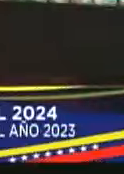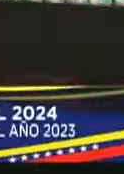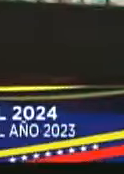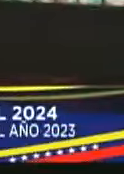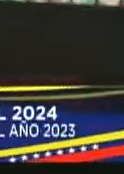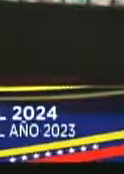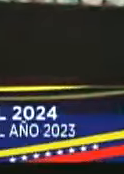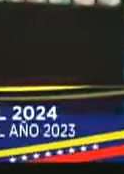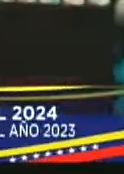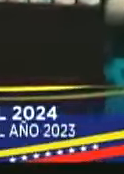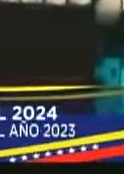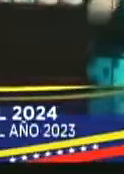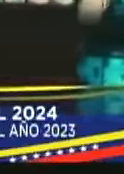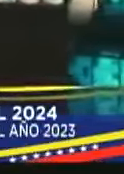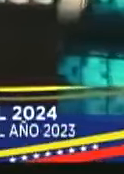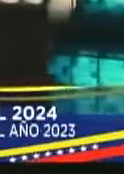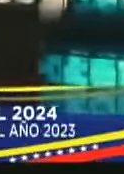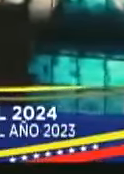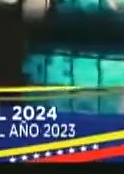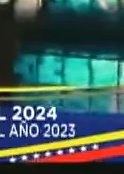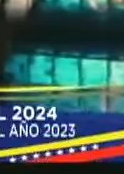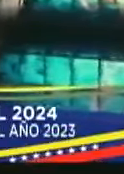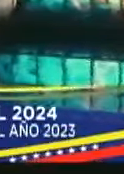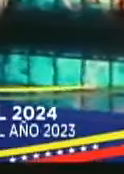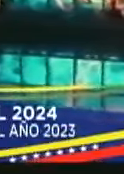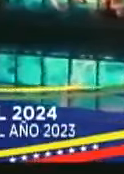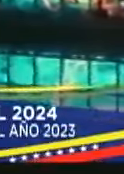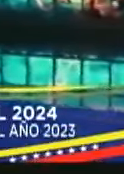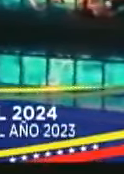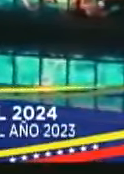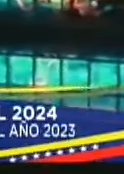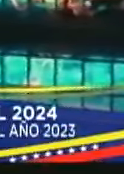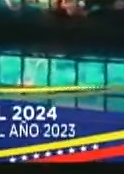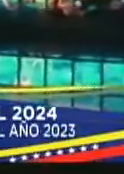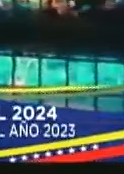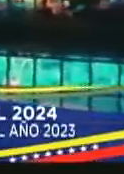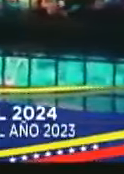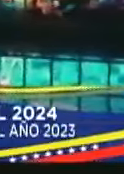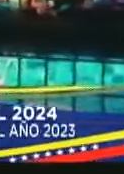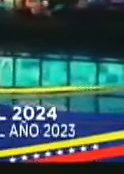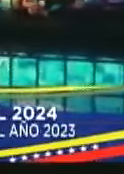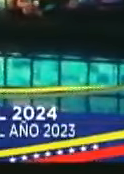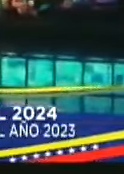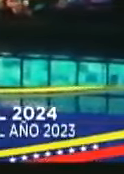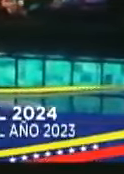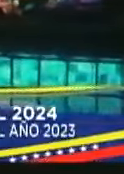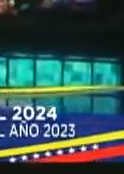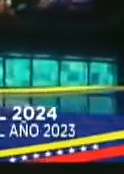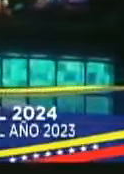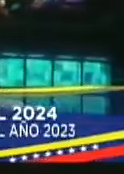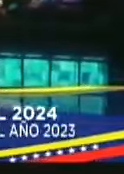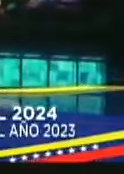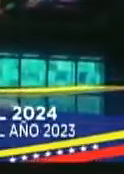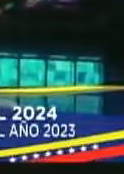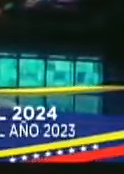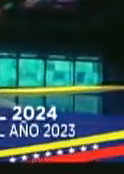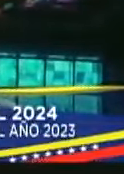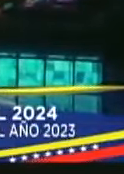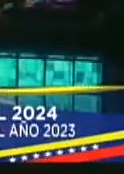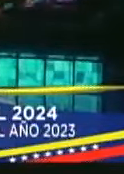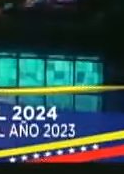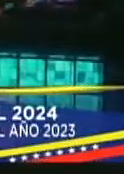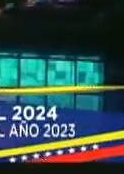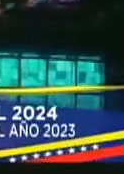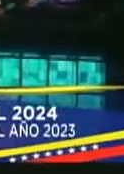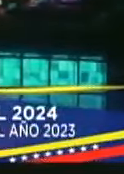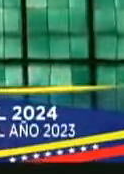Al respecto, destacaba el alcance de las actividades a los trabajadores y trabajadoras del Tribunal Supremo de Justicia. Lo sentenciaba la